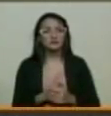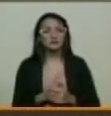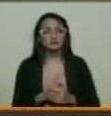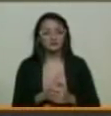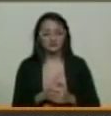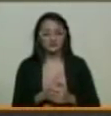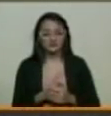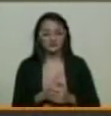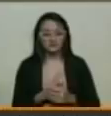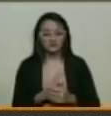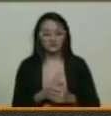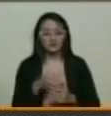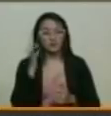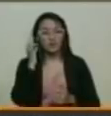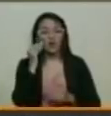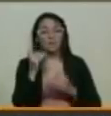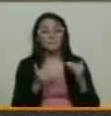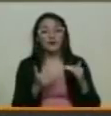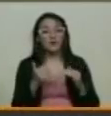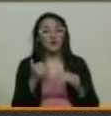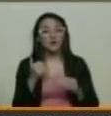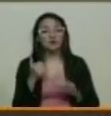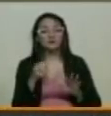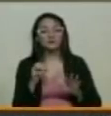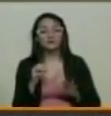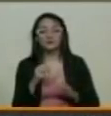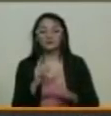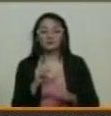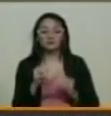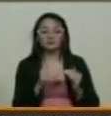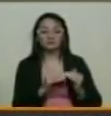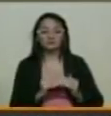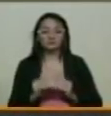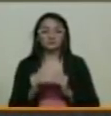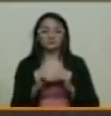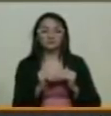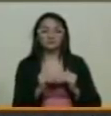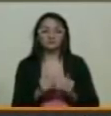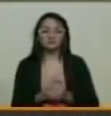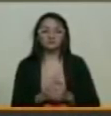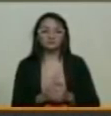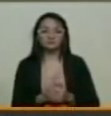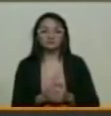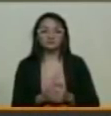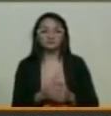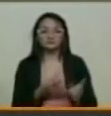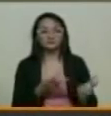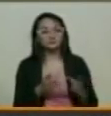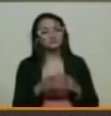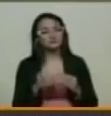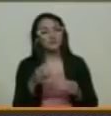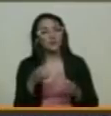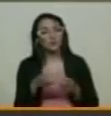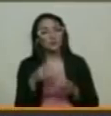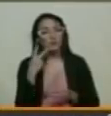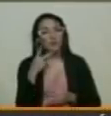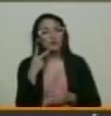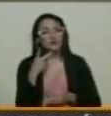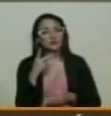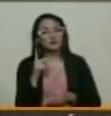ni menos de 60 del mismo género. Exhortamos, eso sí, a las organizaciones políticas que deben tender